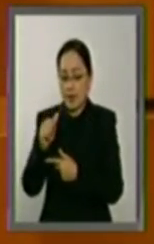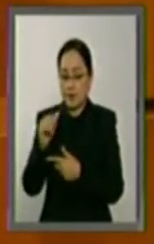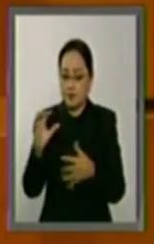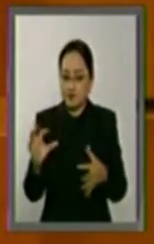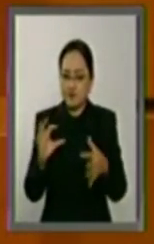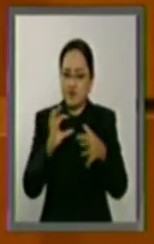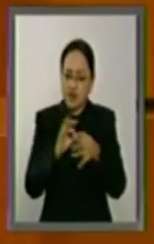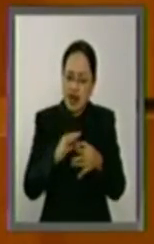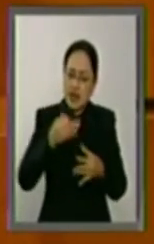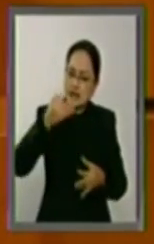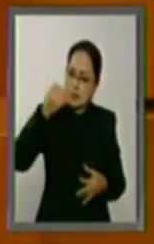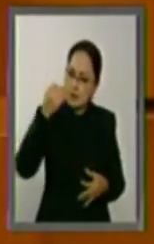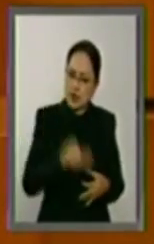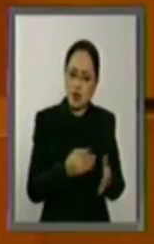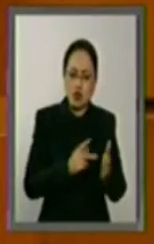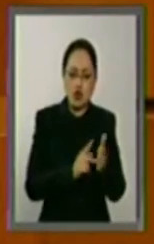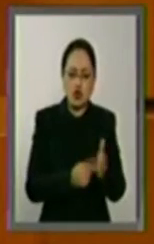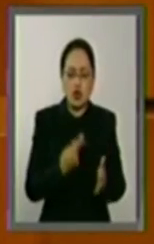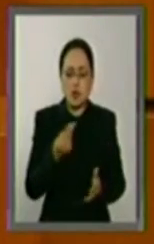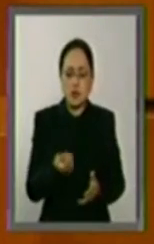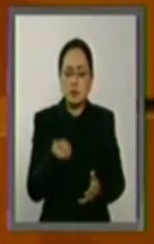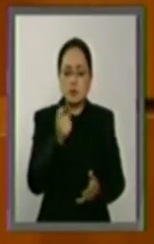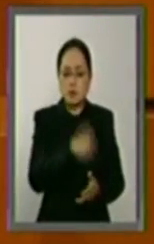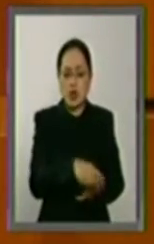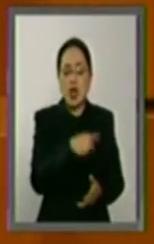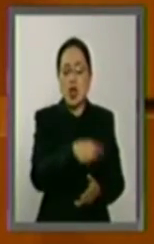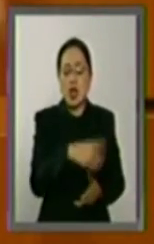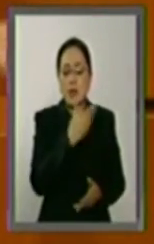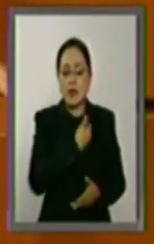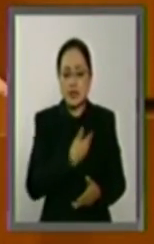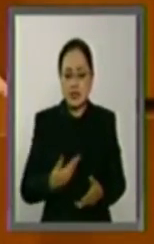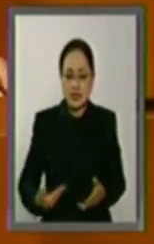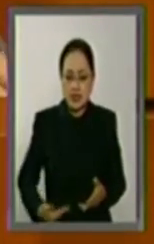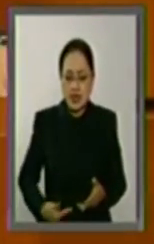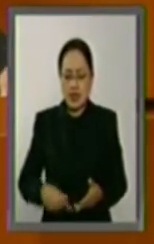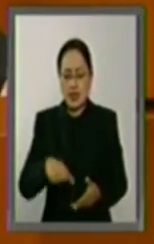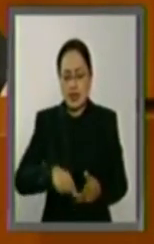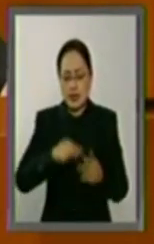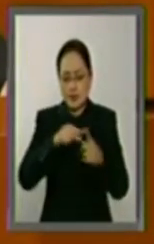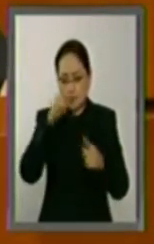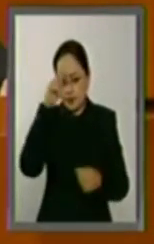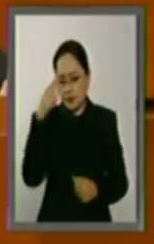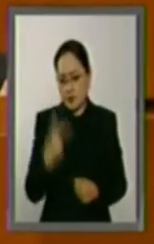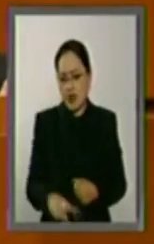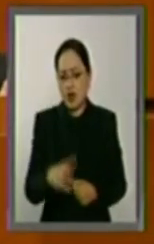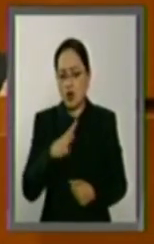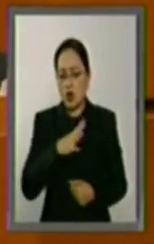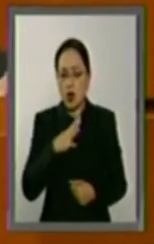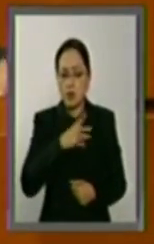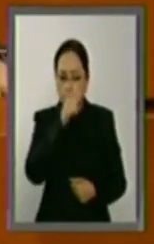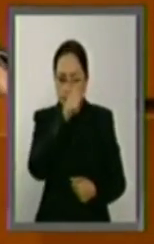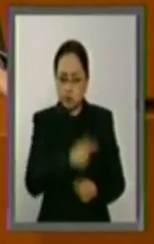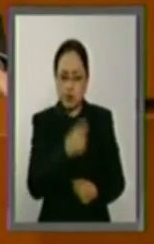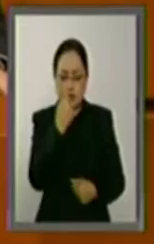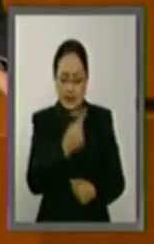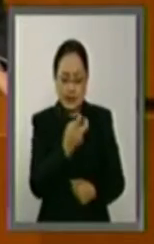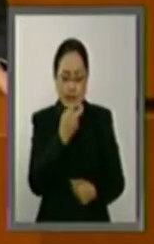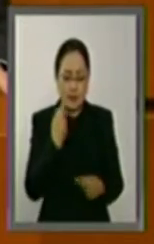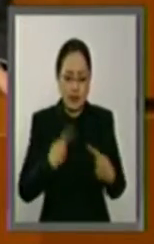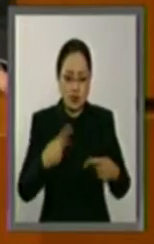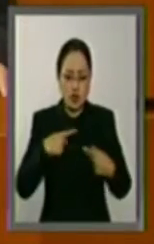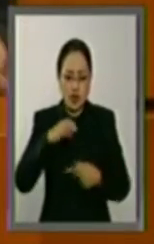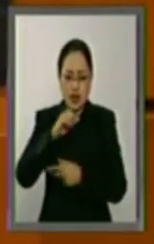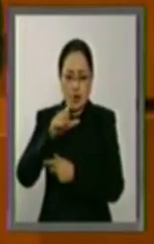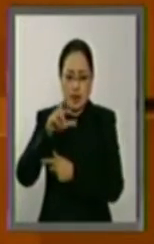ratificando el nombramiento que hace el presidente de la República sobre la persona de Álvaro